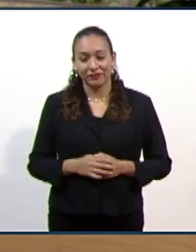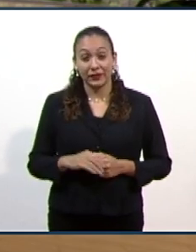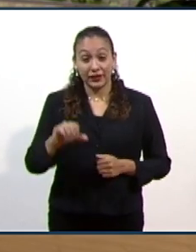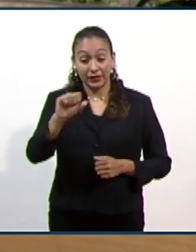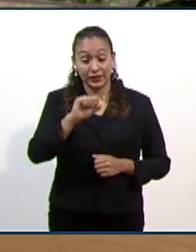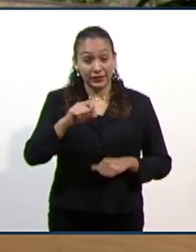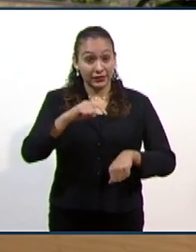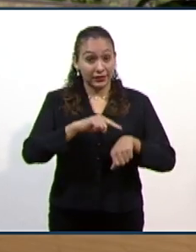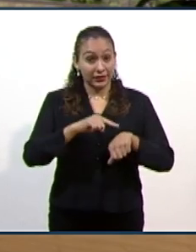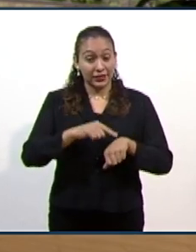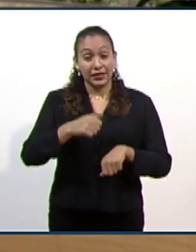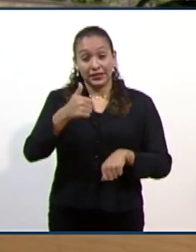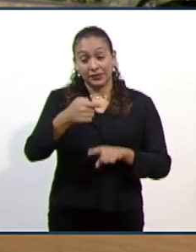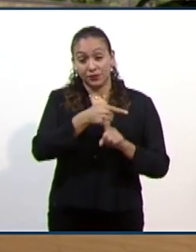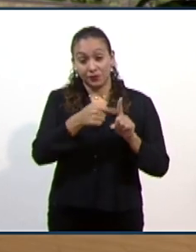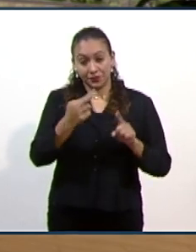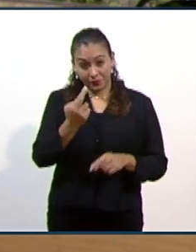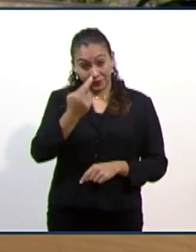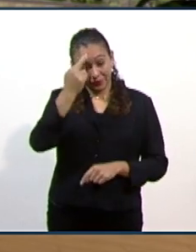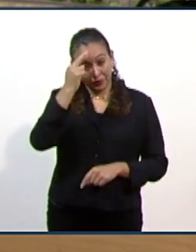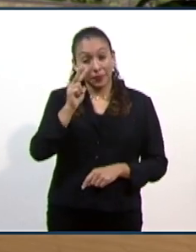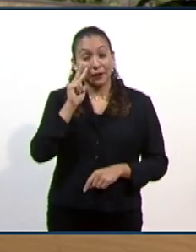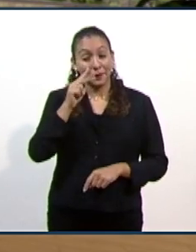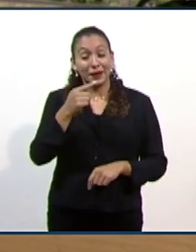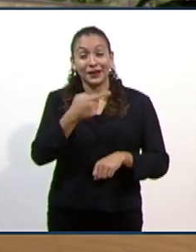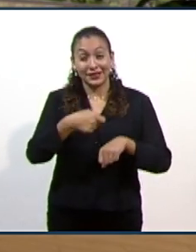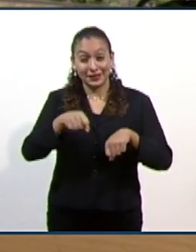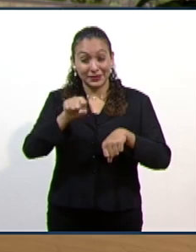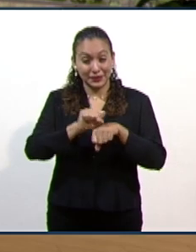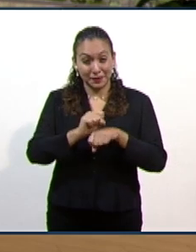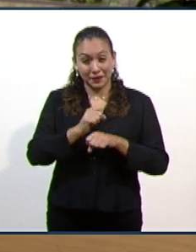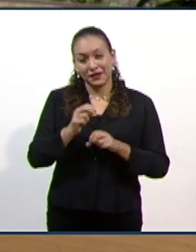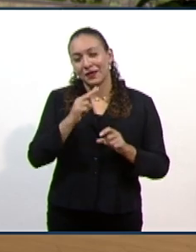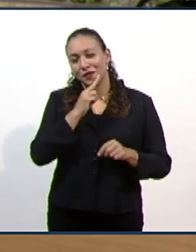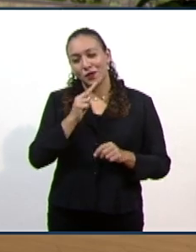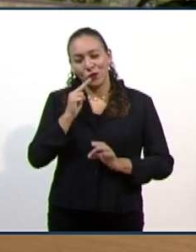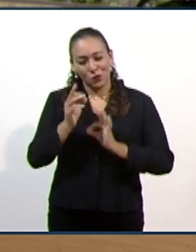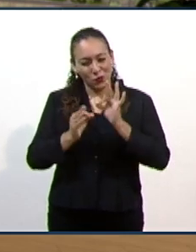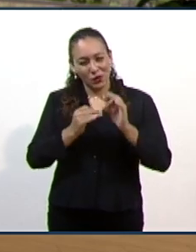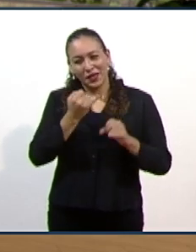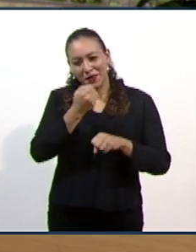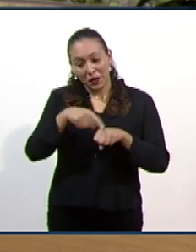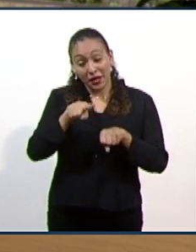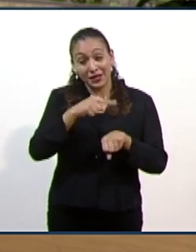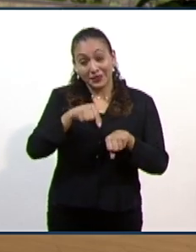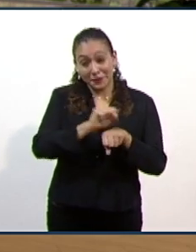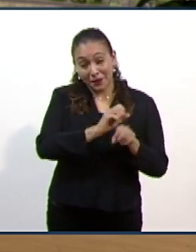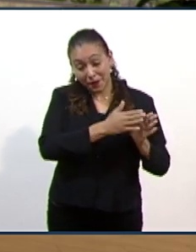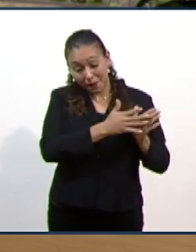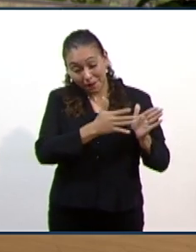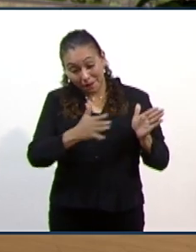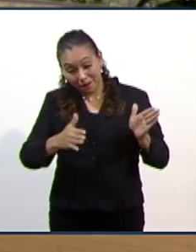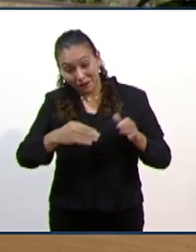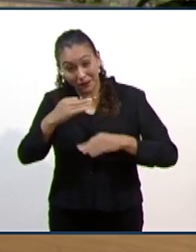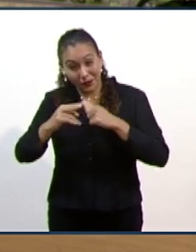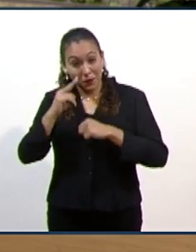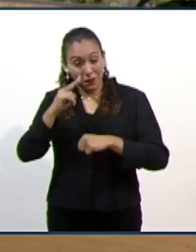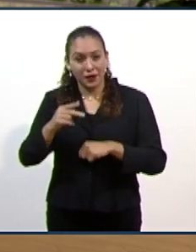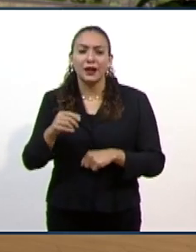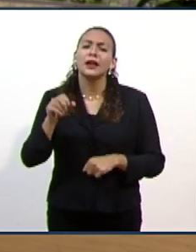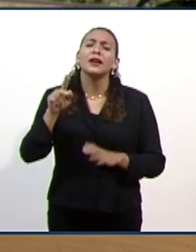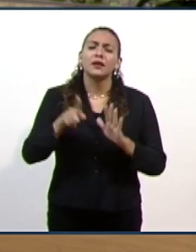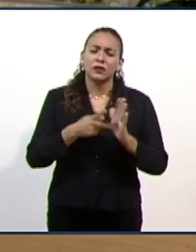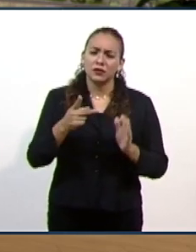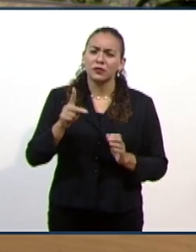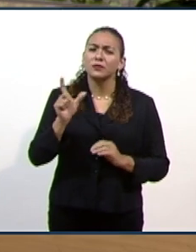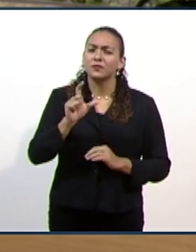a las 18:30 horas no se pierda Semanario Judicial, resumen de noticias del Poder Judicial de la Federación con su repetición